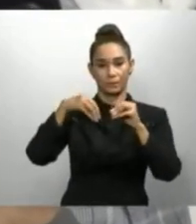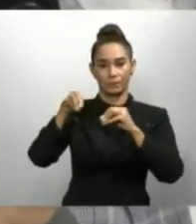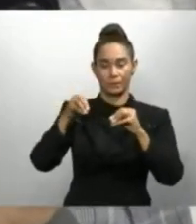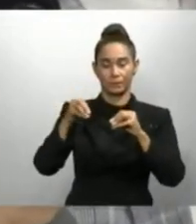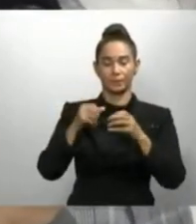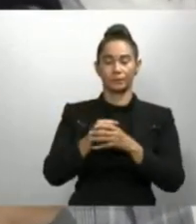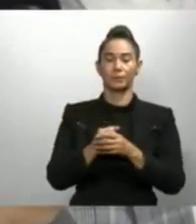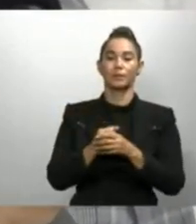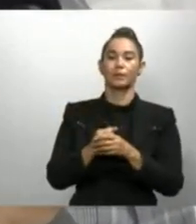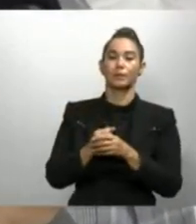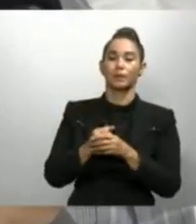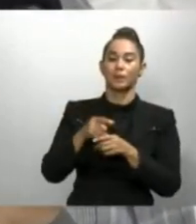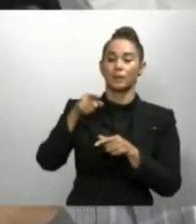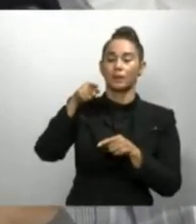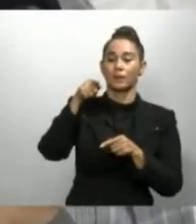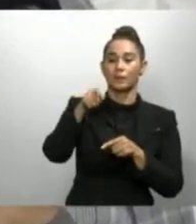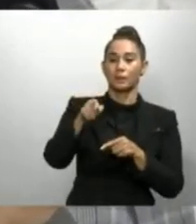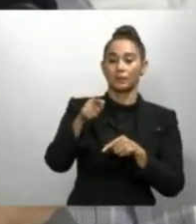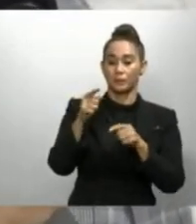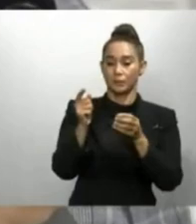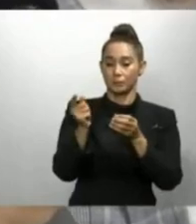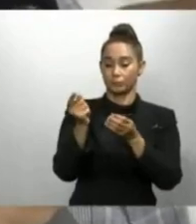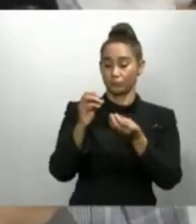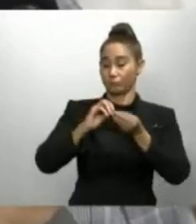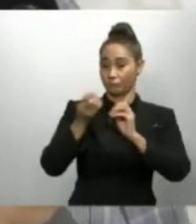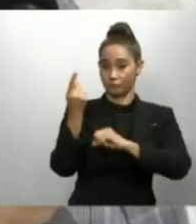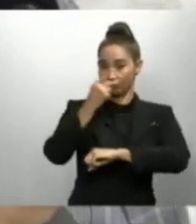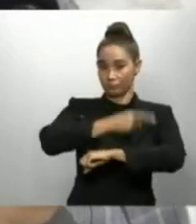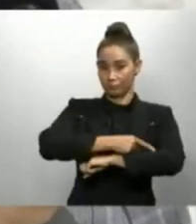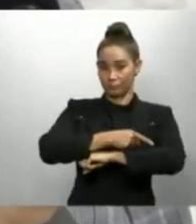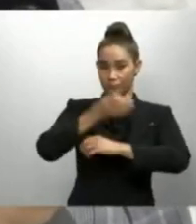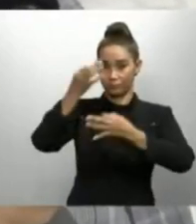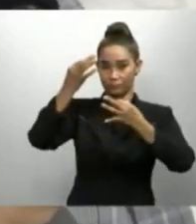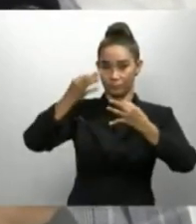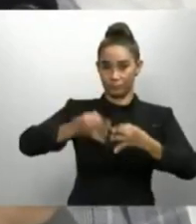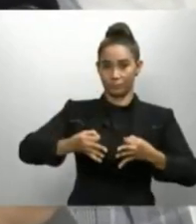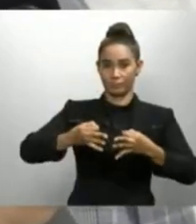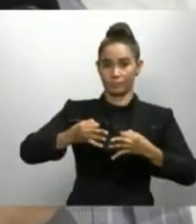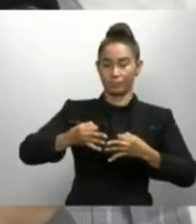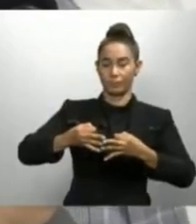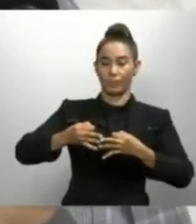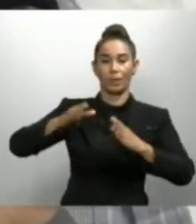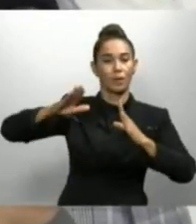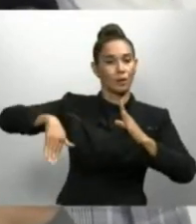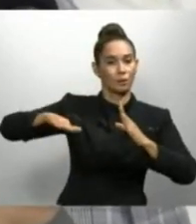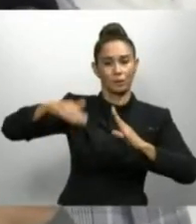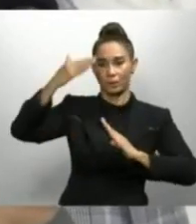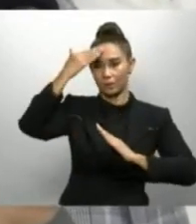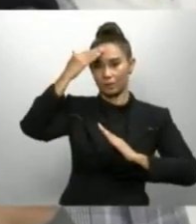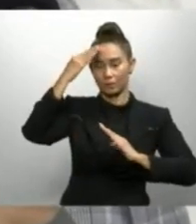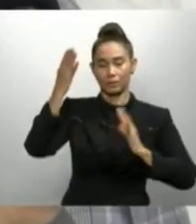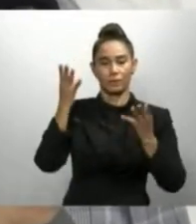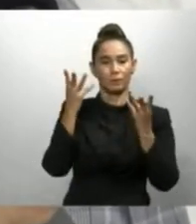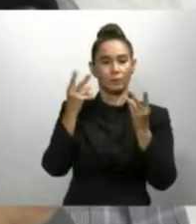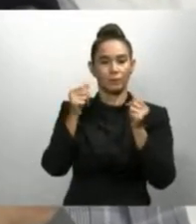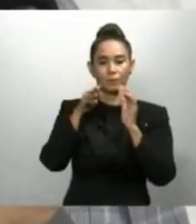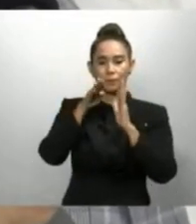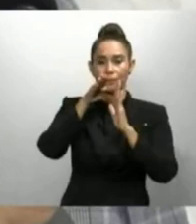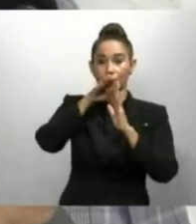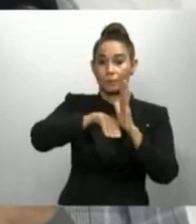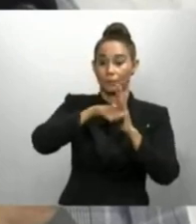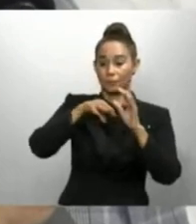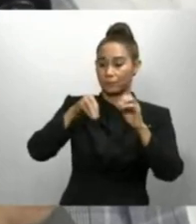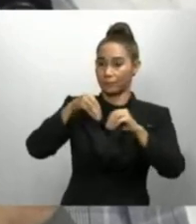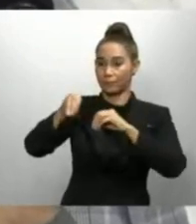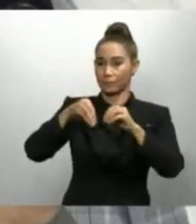al consumo tiene fechas específicas de tributación y todavía no ha llegado. Por lo